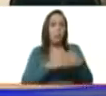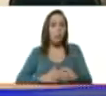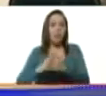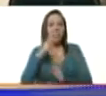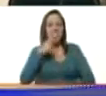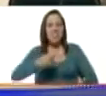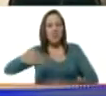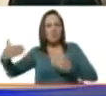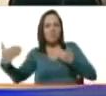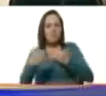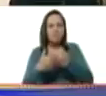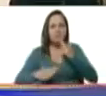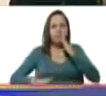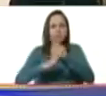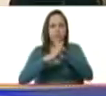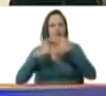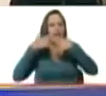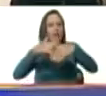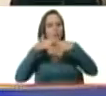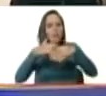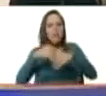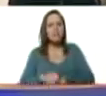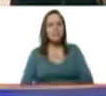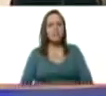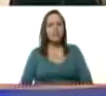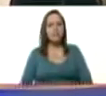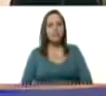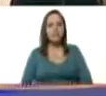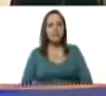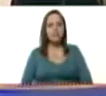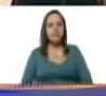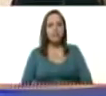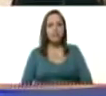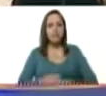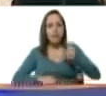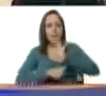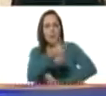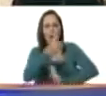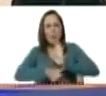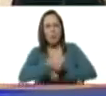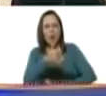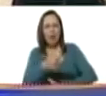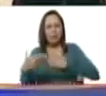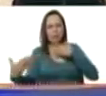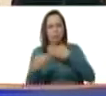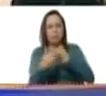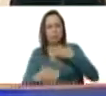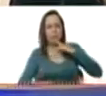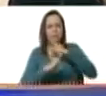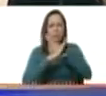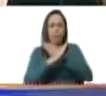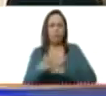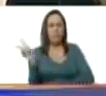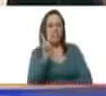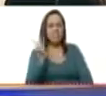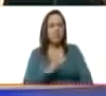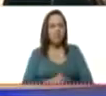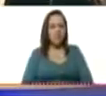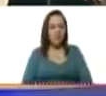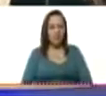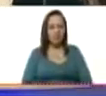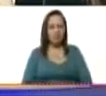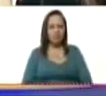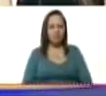sanciona a esta empresa, incrementa las sanciones contra Venezuela.